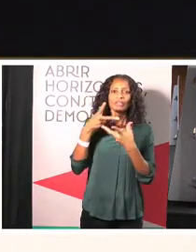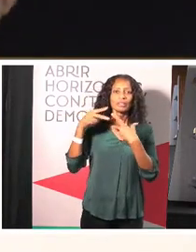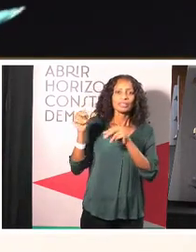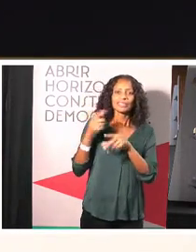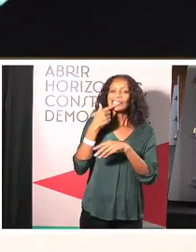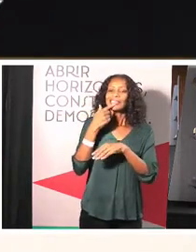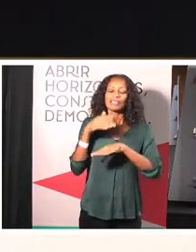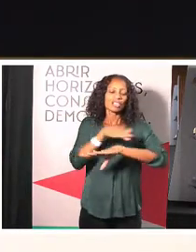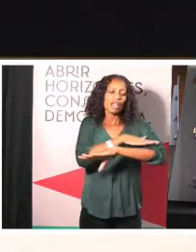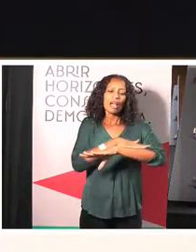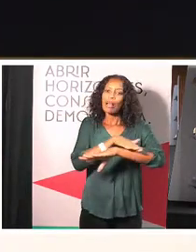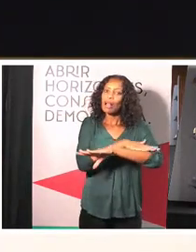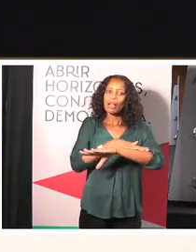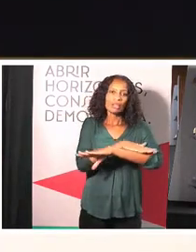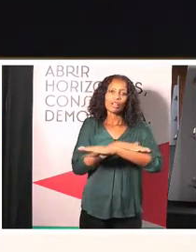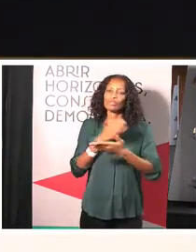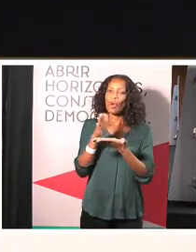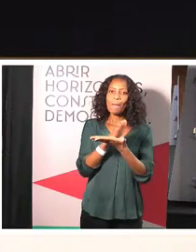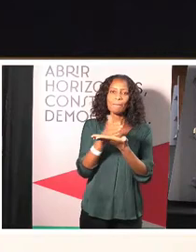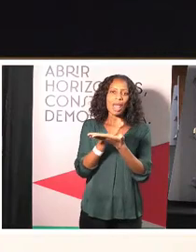al Estado como un interlocutor válido.